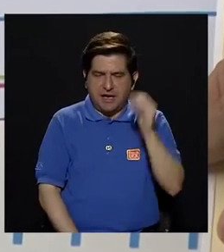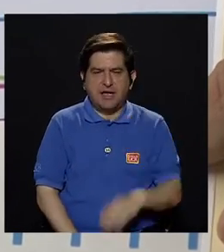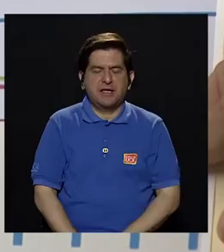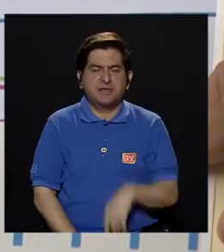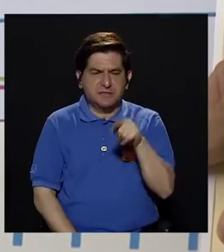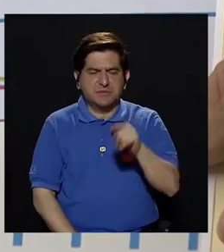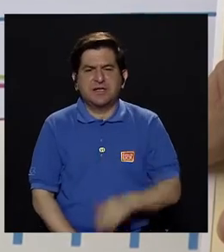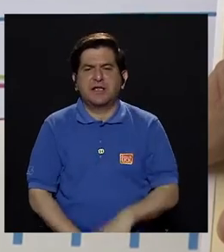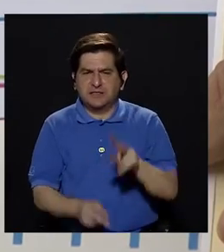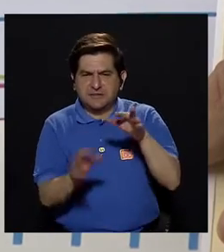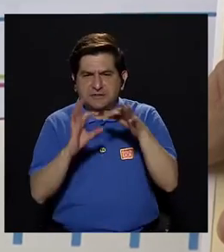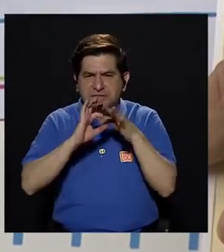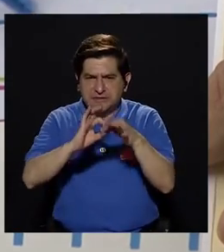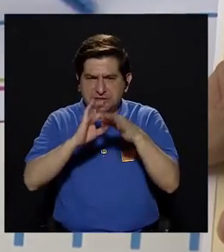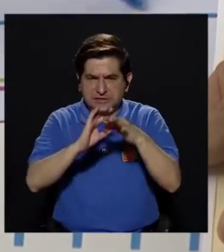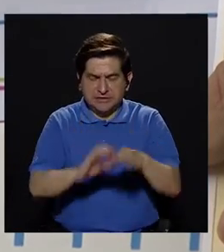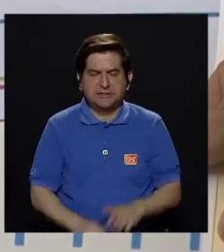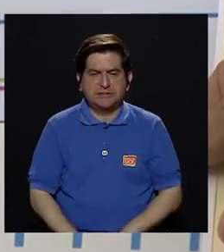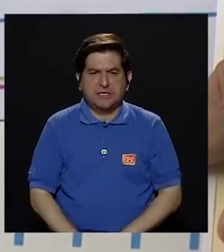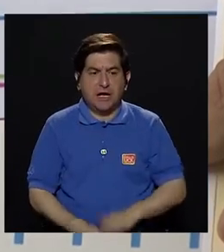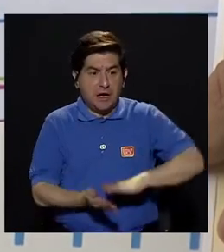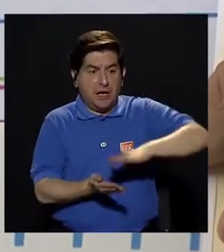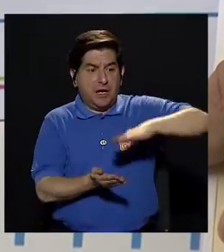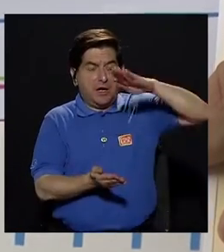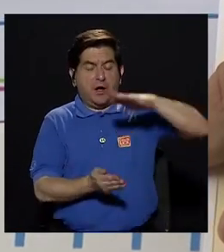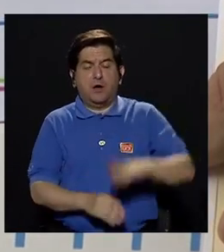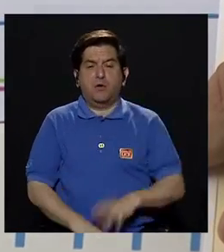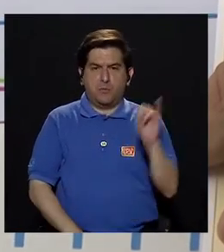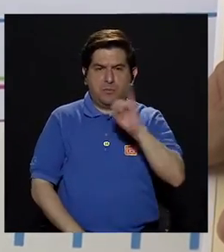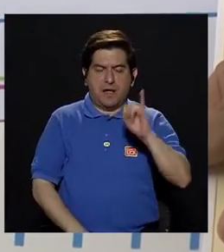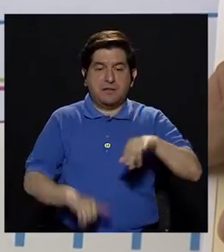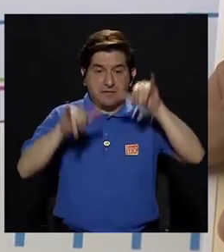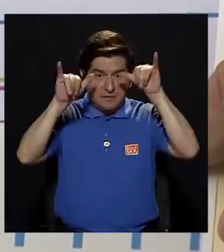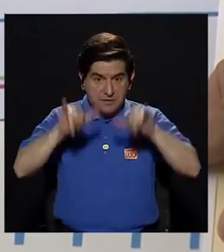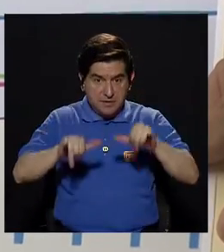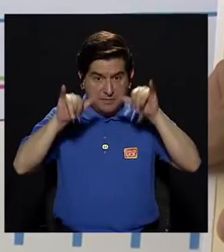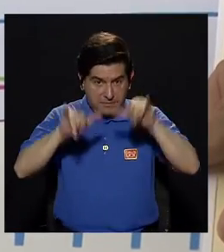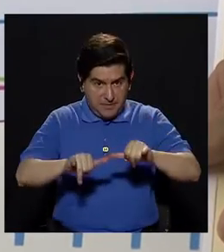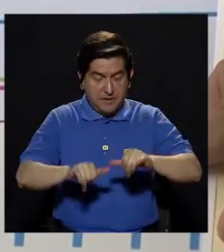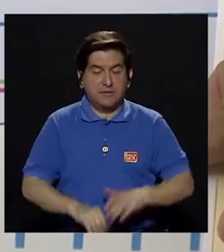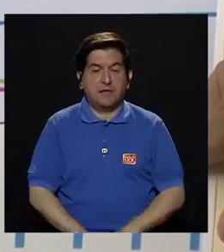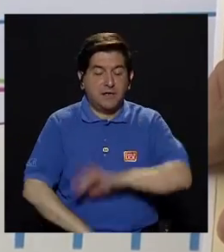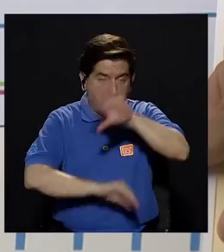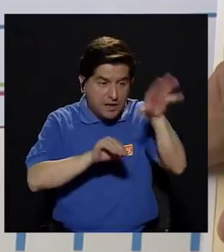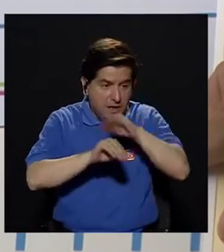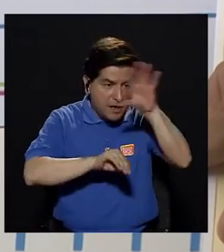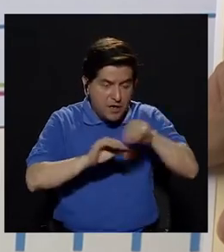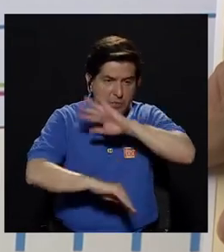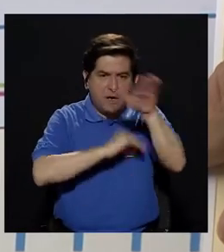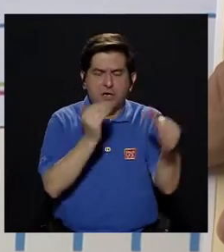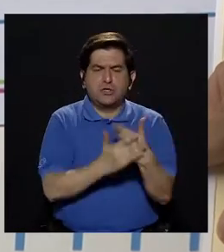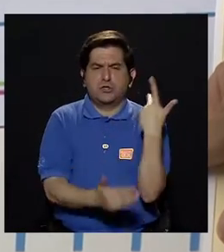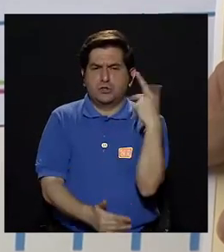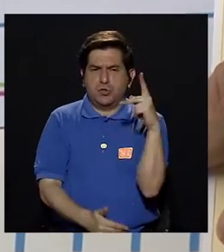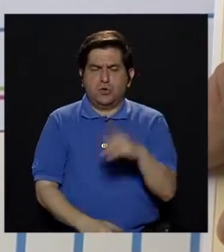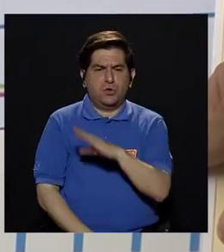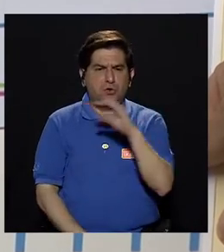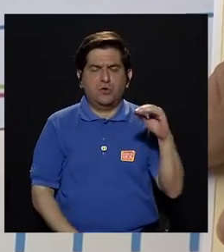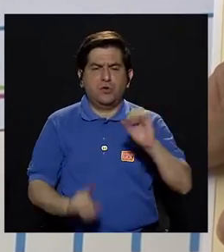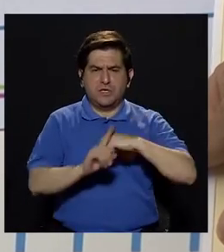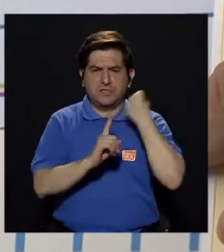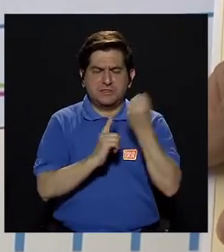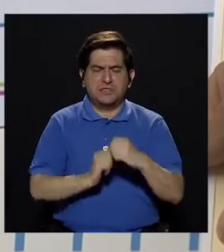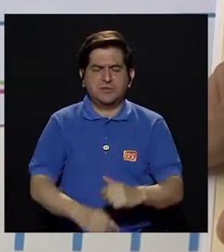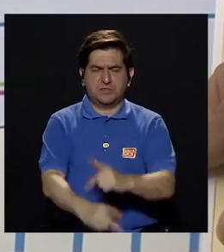hay un pico de la infección, ¿verdad? Que puede permanecer si se suma todos los demás factores de riesgo y la inmunidad